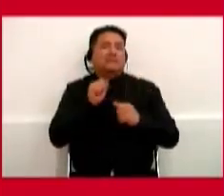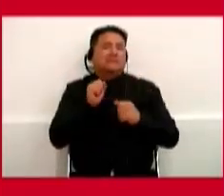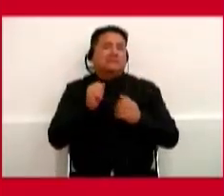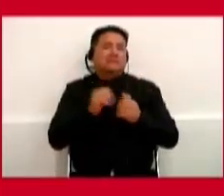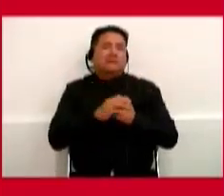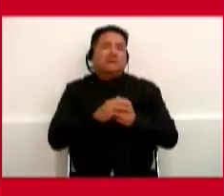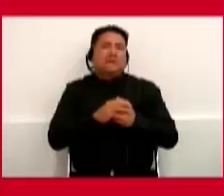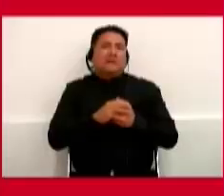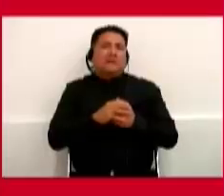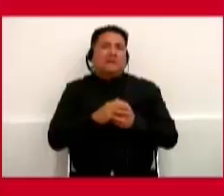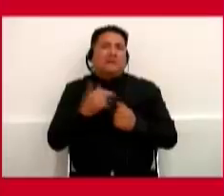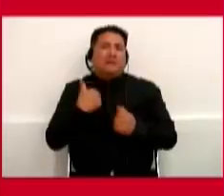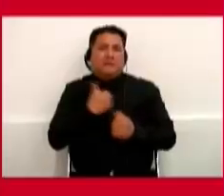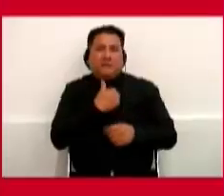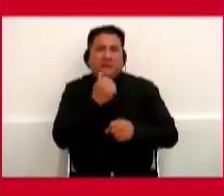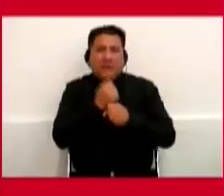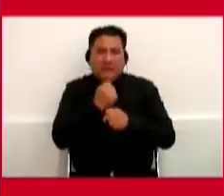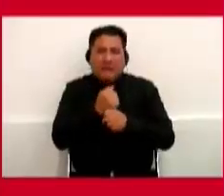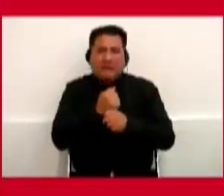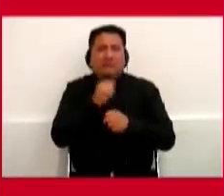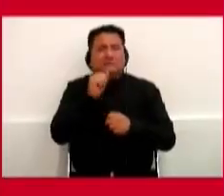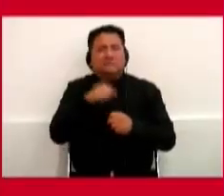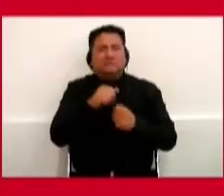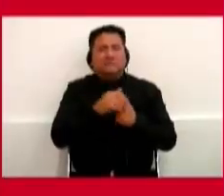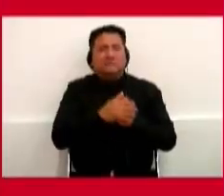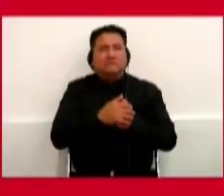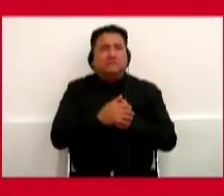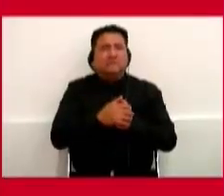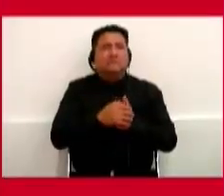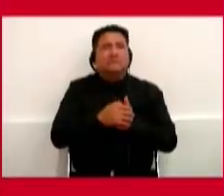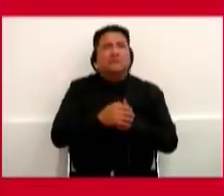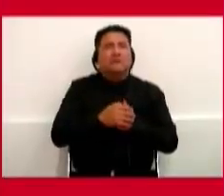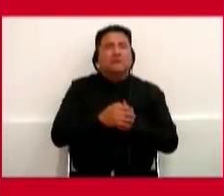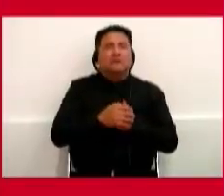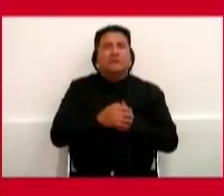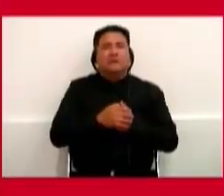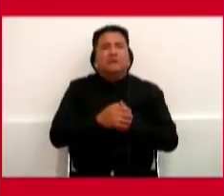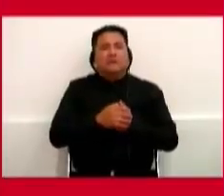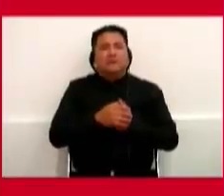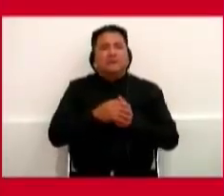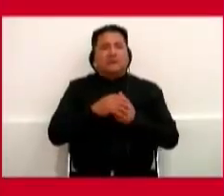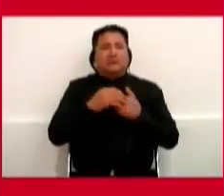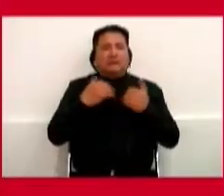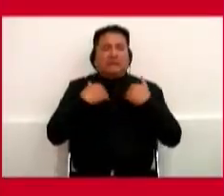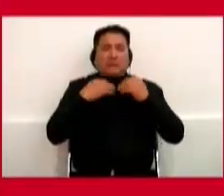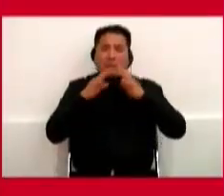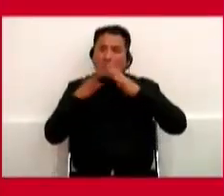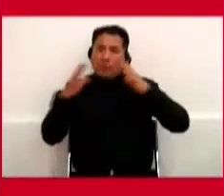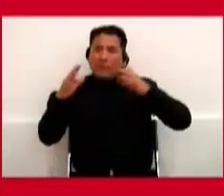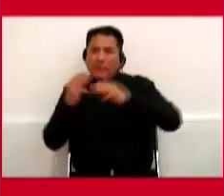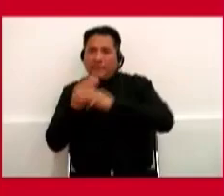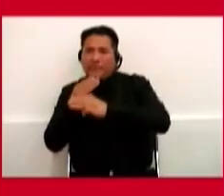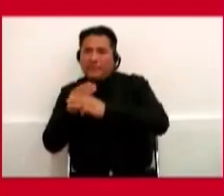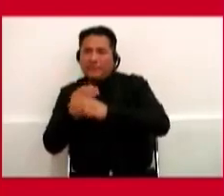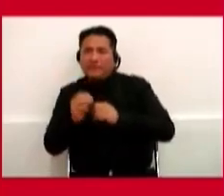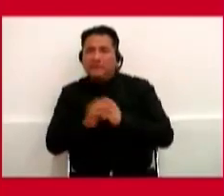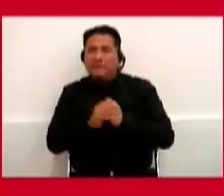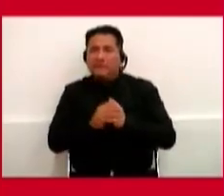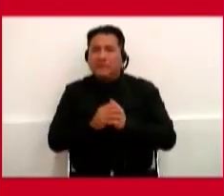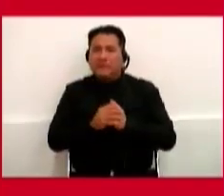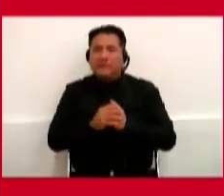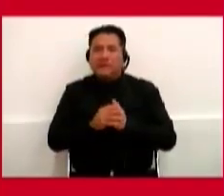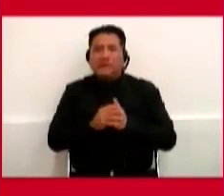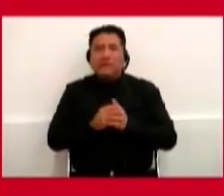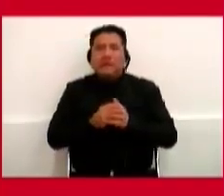consultores hemos venido trabajando. Si bien hay bastante literatura al respecto y también muy matemática, en general esto se trata de